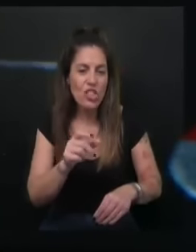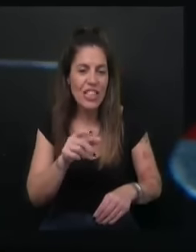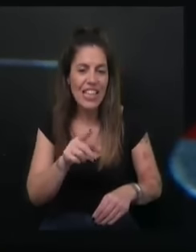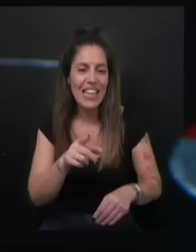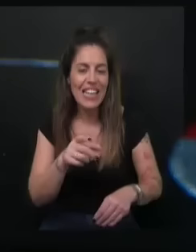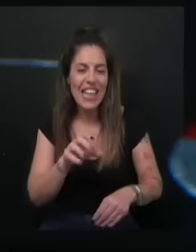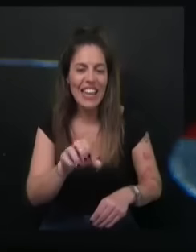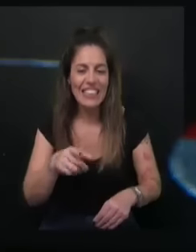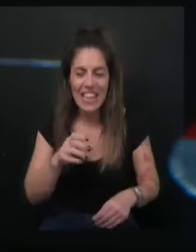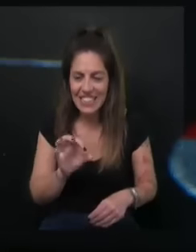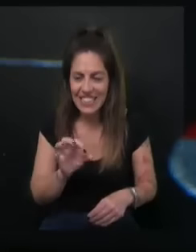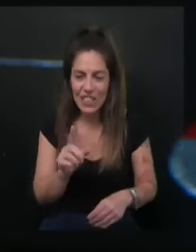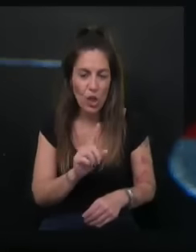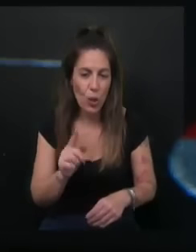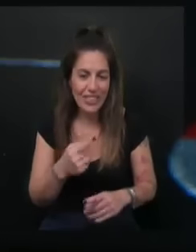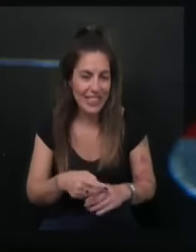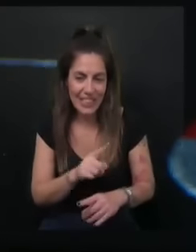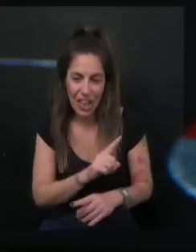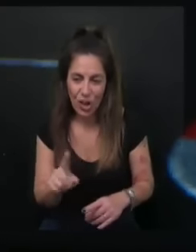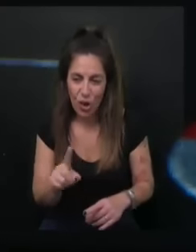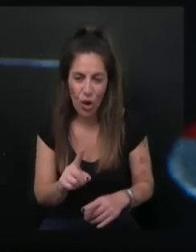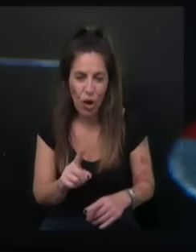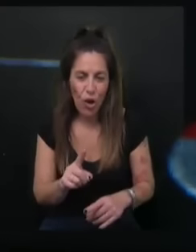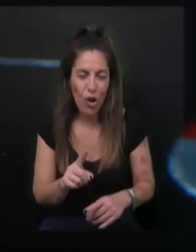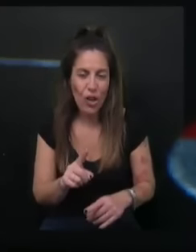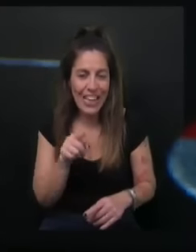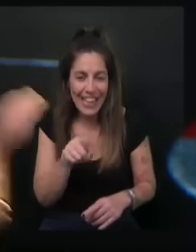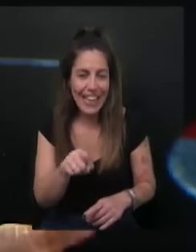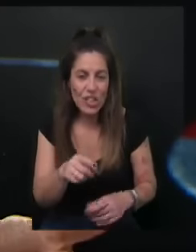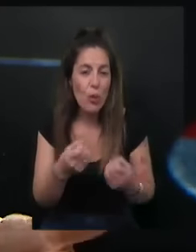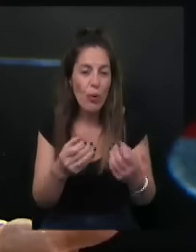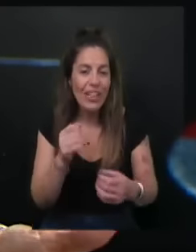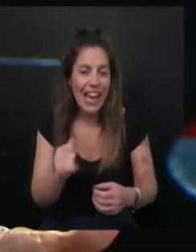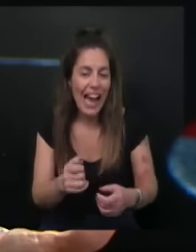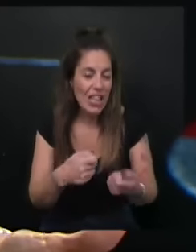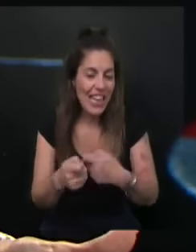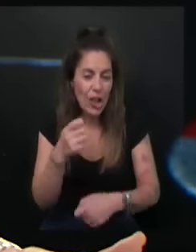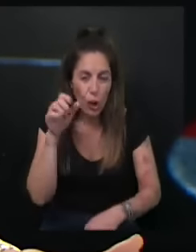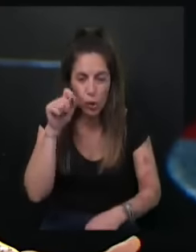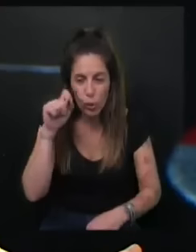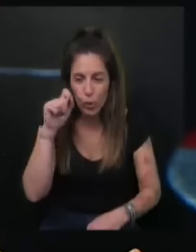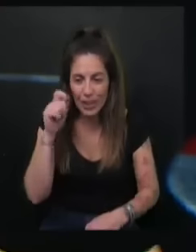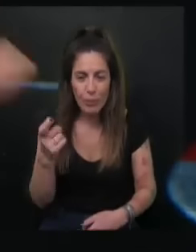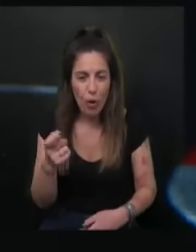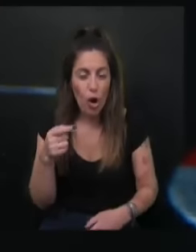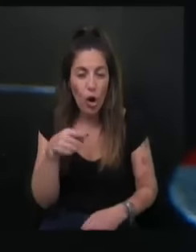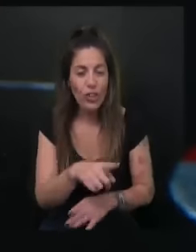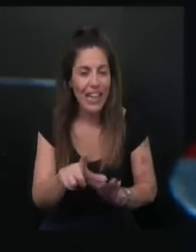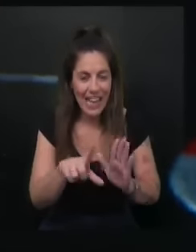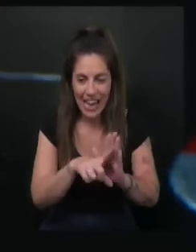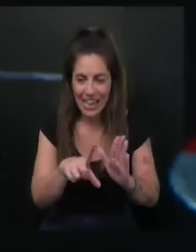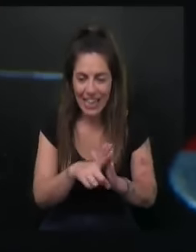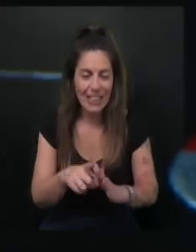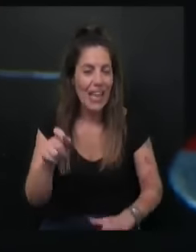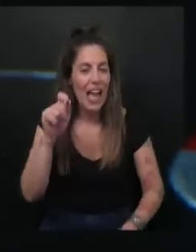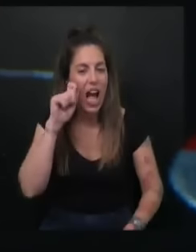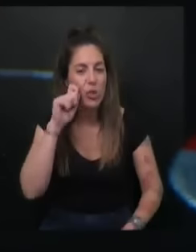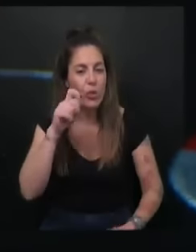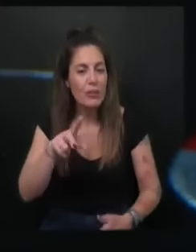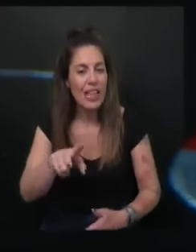existe eso está o de metanfetamina eso es porque hay narcoturismo ilegal al turista se